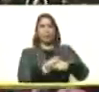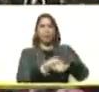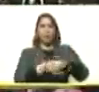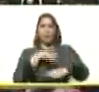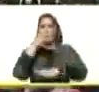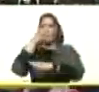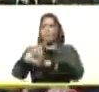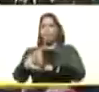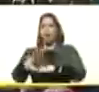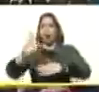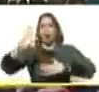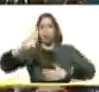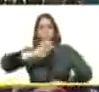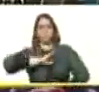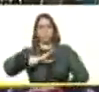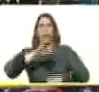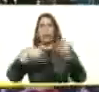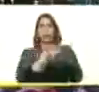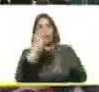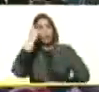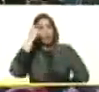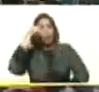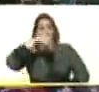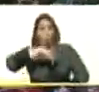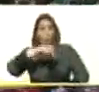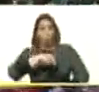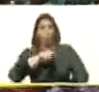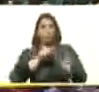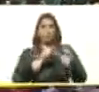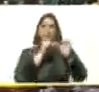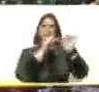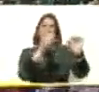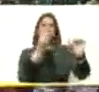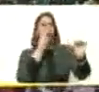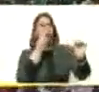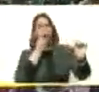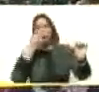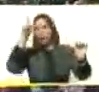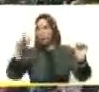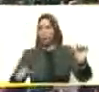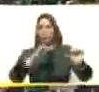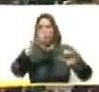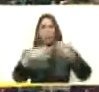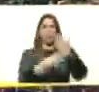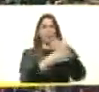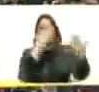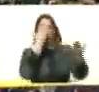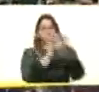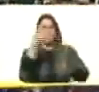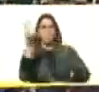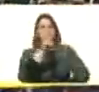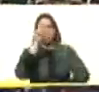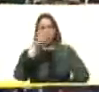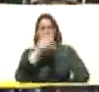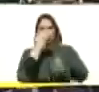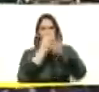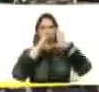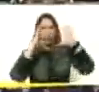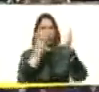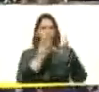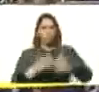autojuramentó, y hasta el día de hoy sigue haciendo el ridículo. El ridículo ante Venezuela y ante el